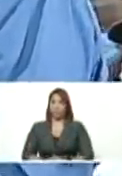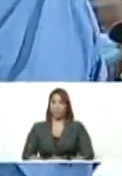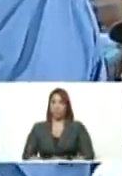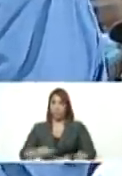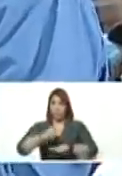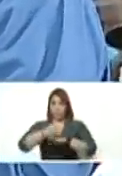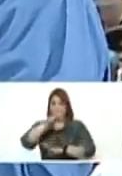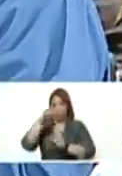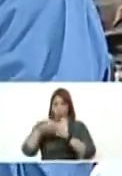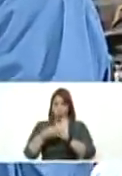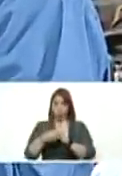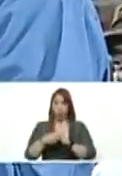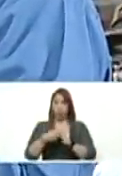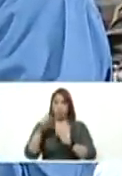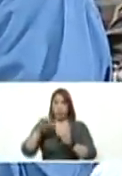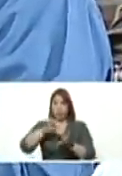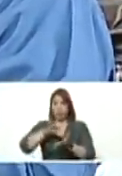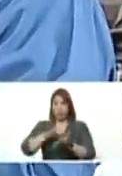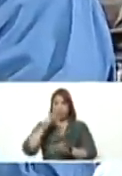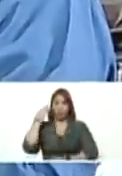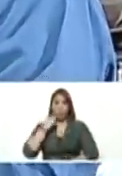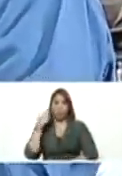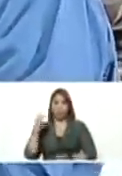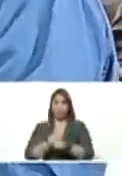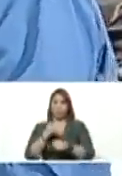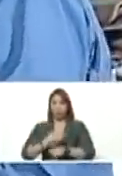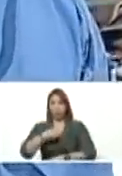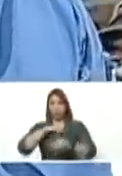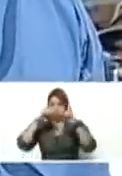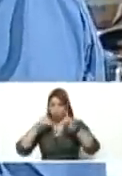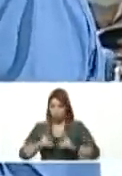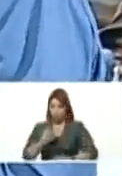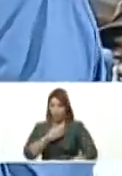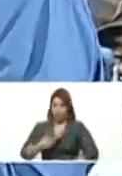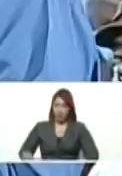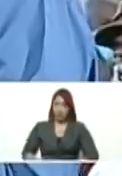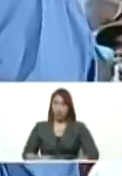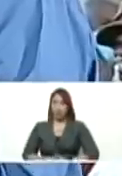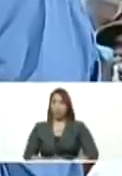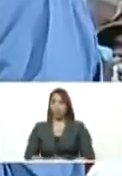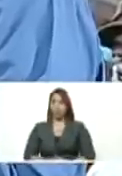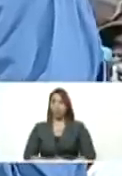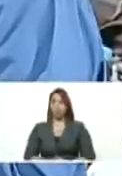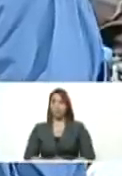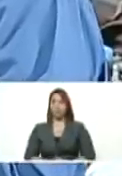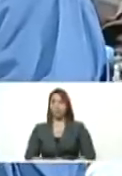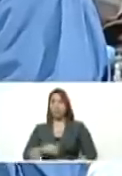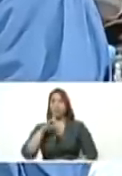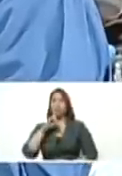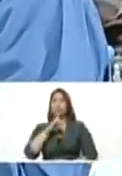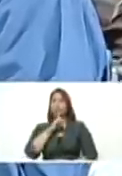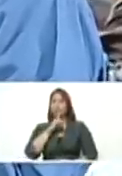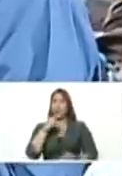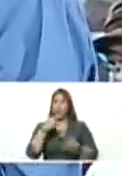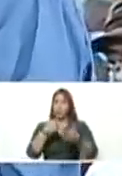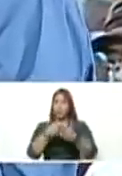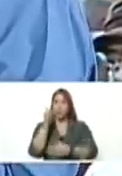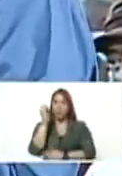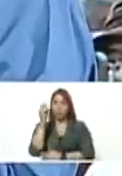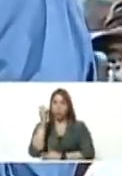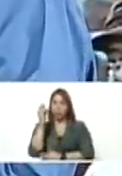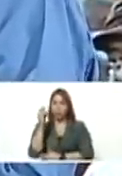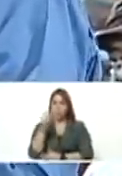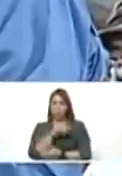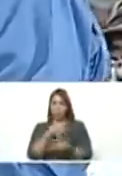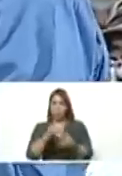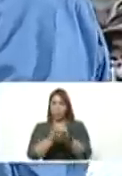dirección nacional de la Central Bolivariana hemos decidido, presidente, colocarle el nombre a este congreso de un